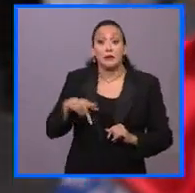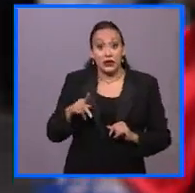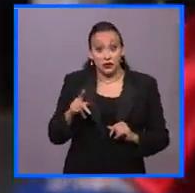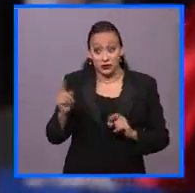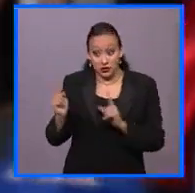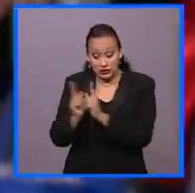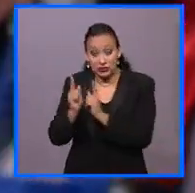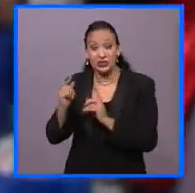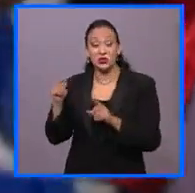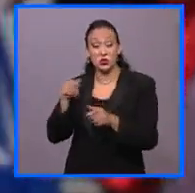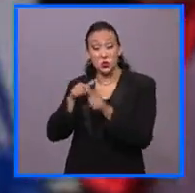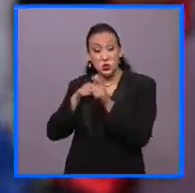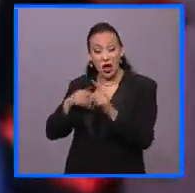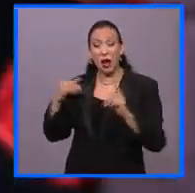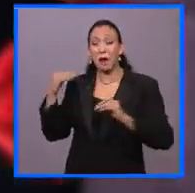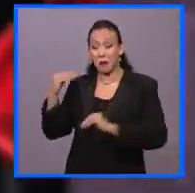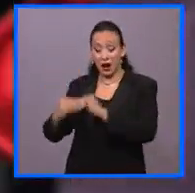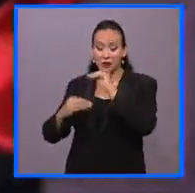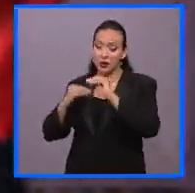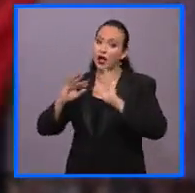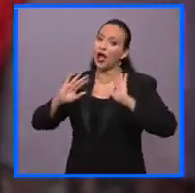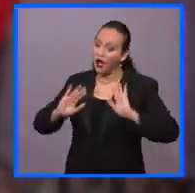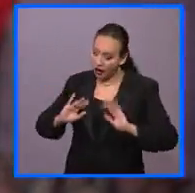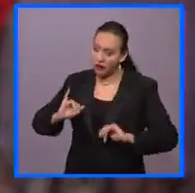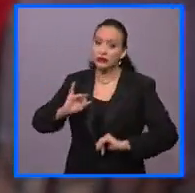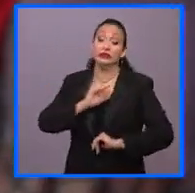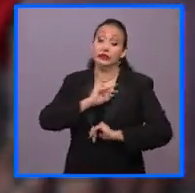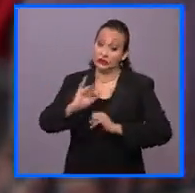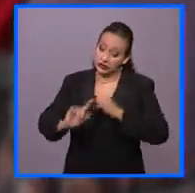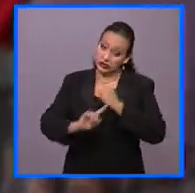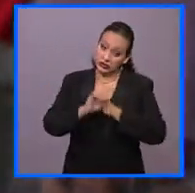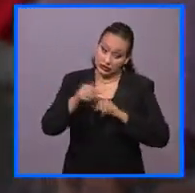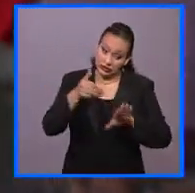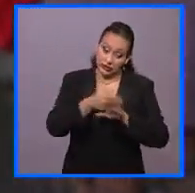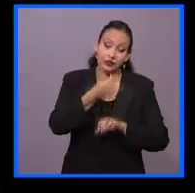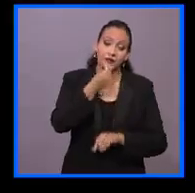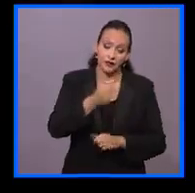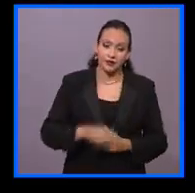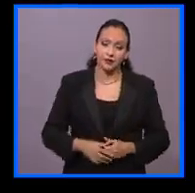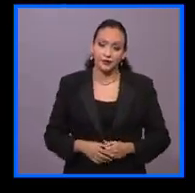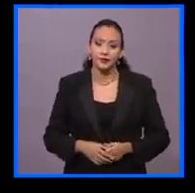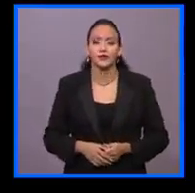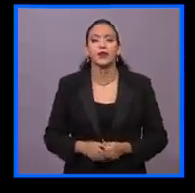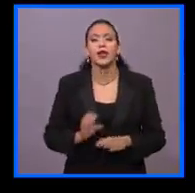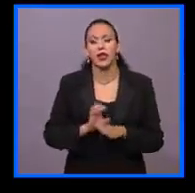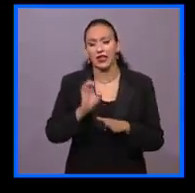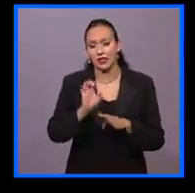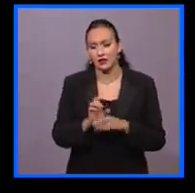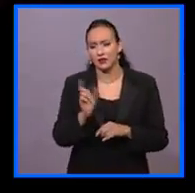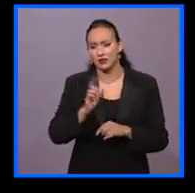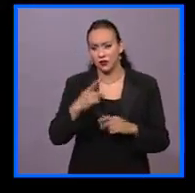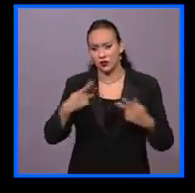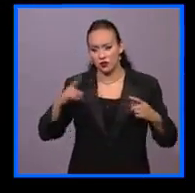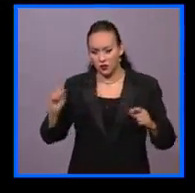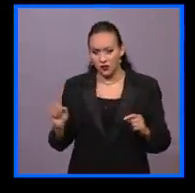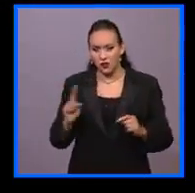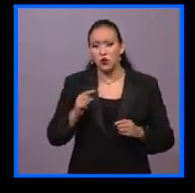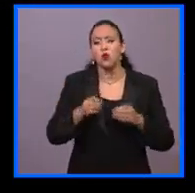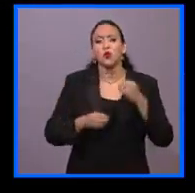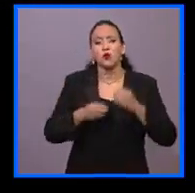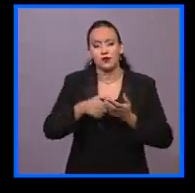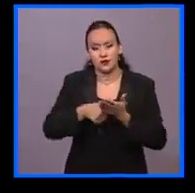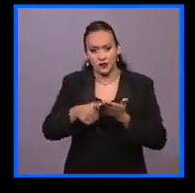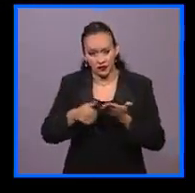potencialmente o incidir en intereses protegidos por su esfera jurídica. Por ello, cuando la parte actora en el juicio civil